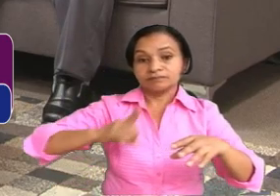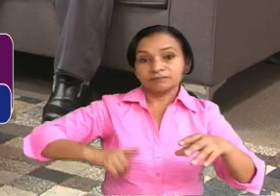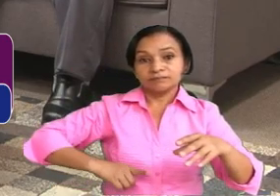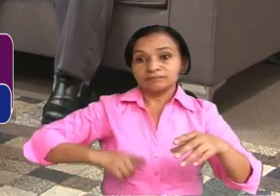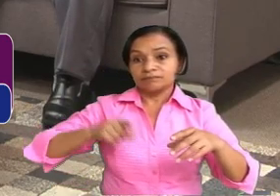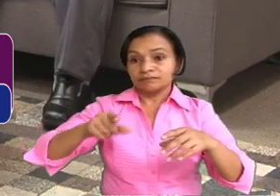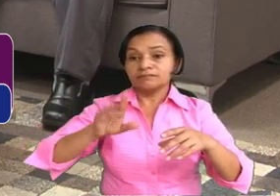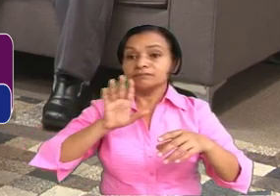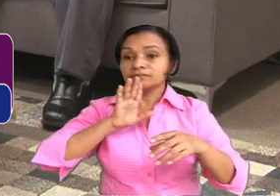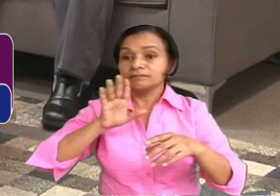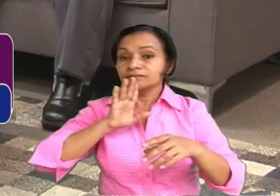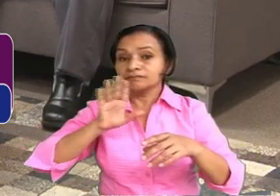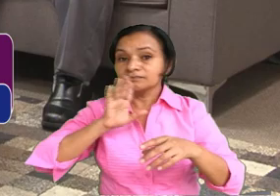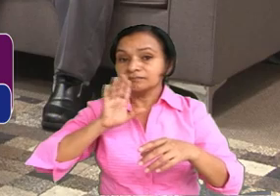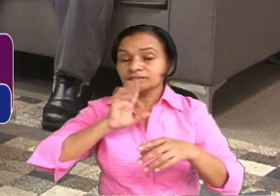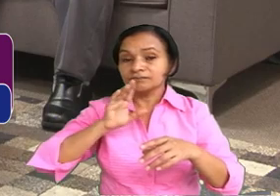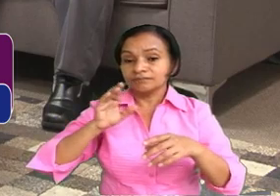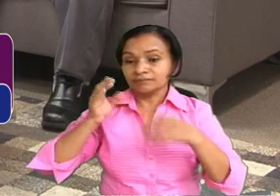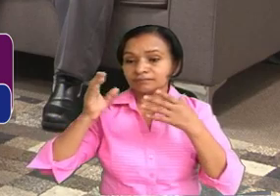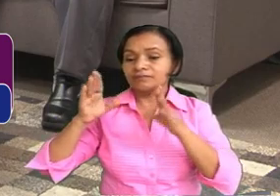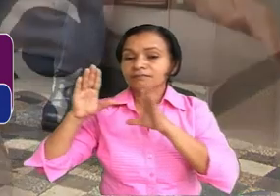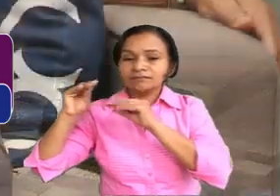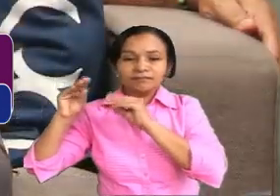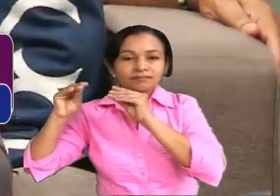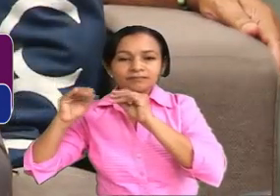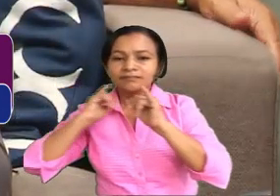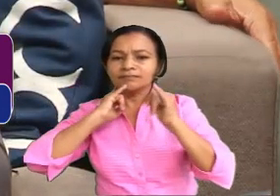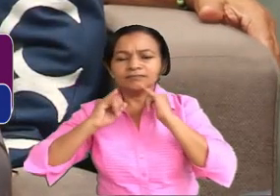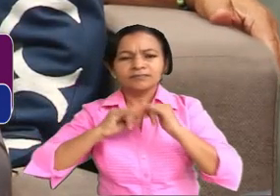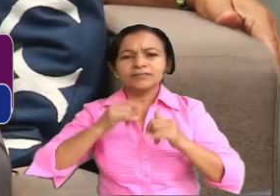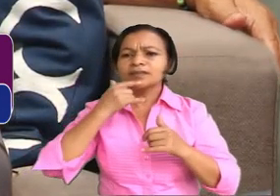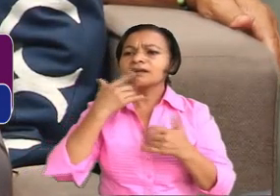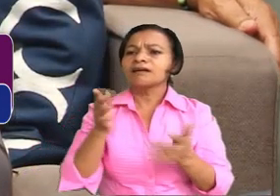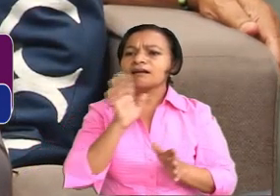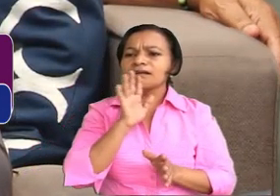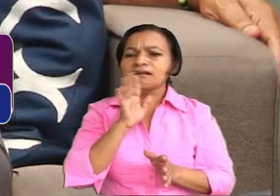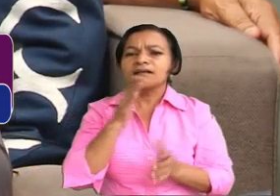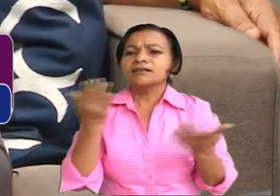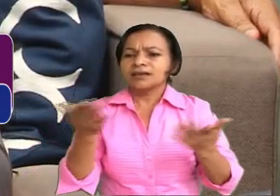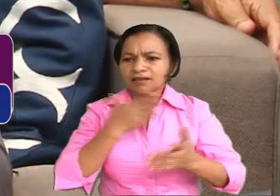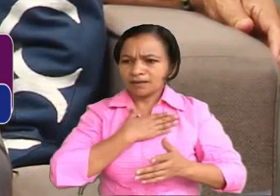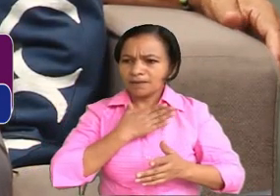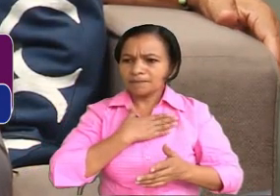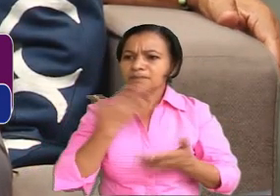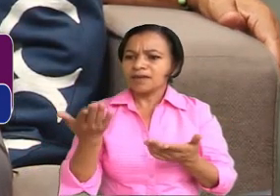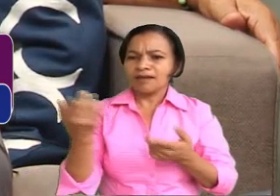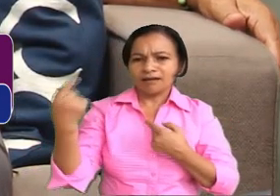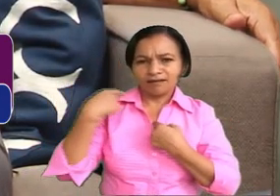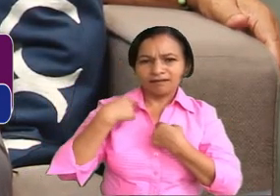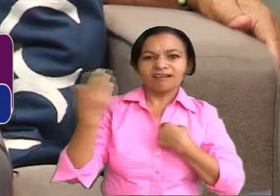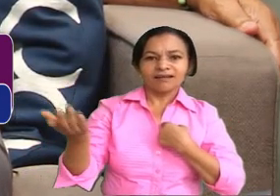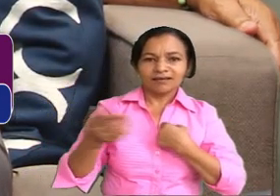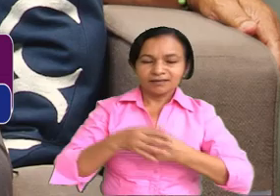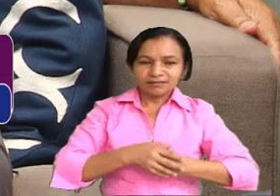nos ponemos a hablar. Los caribeños ahí nos dicen, ¿por qué? ¿Qué están? ¿Están hablando de mí? ¿Me están ofendiendo?